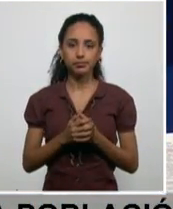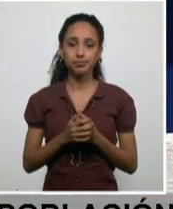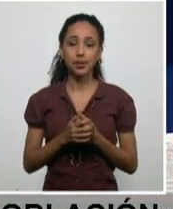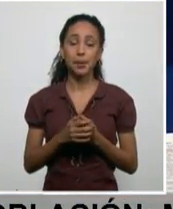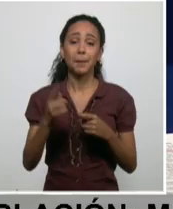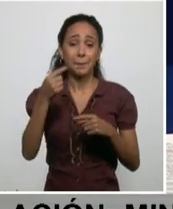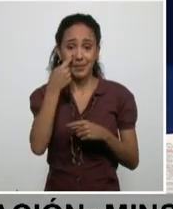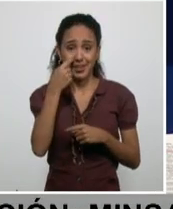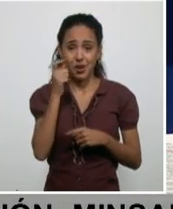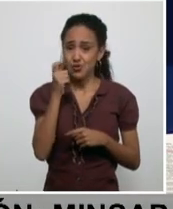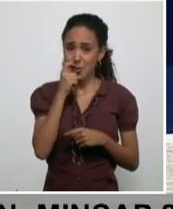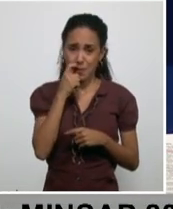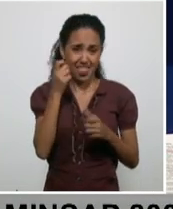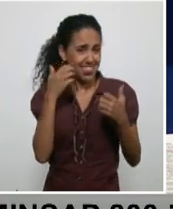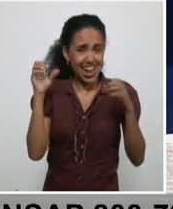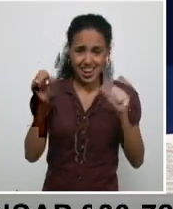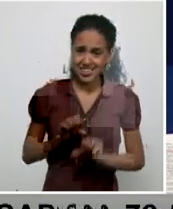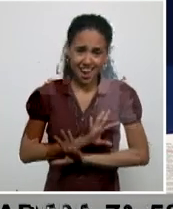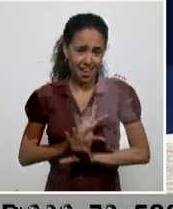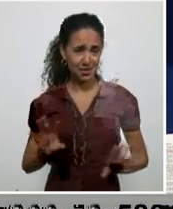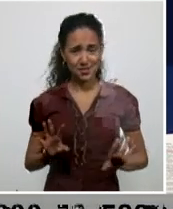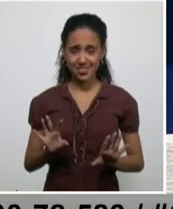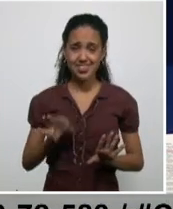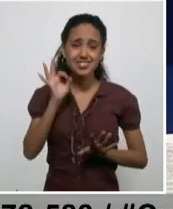¿no? Siempre al final